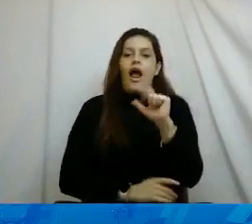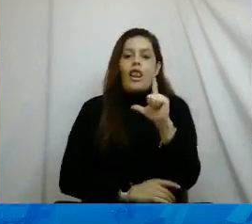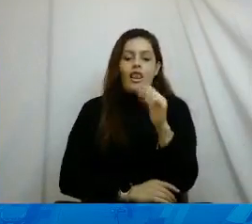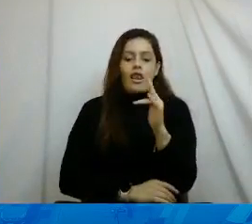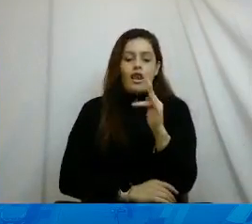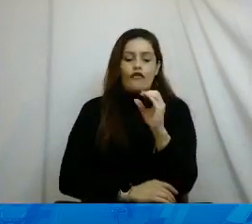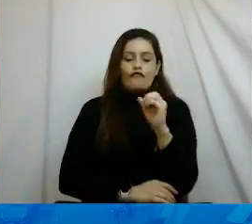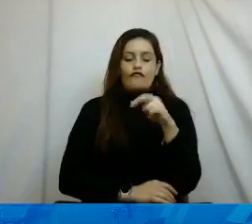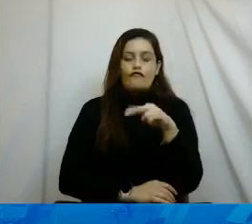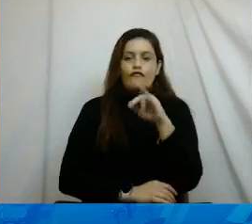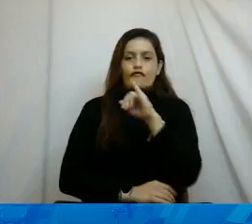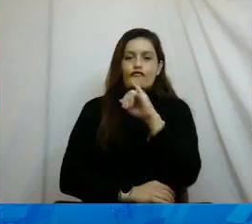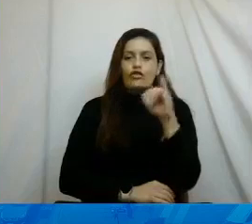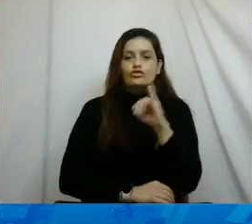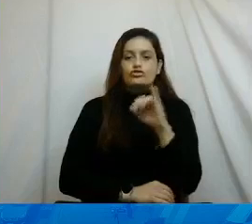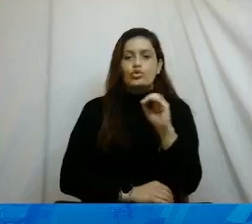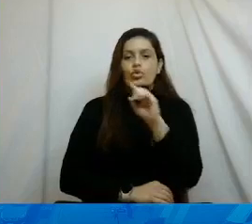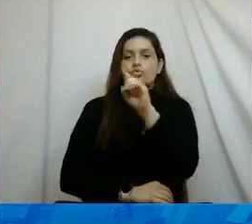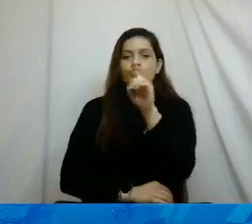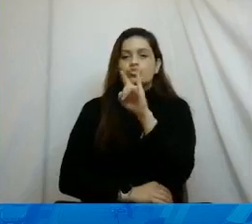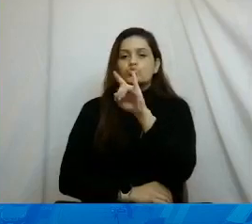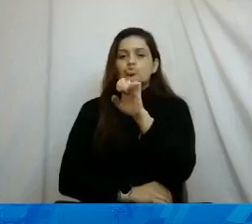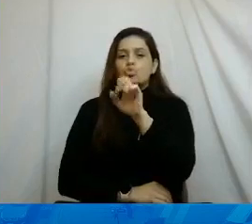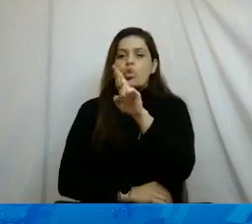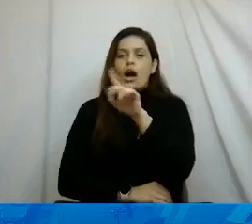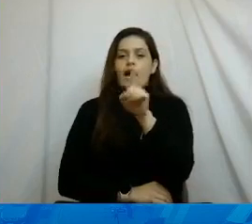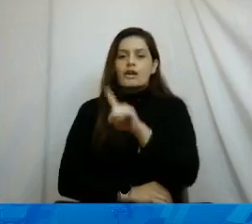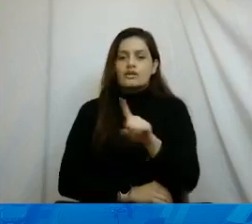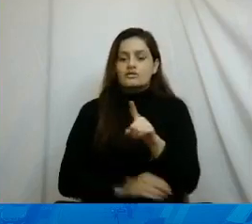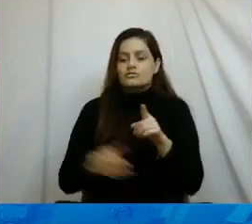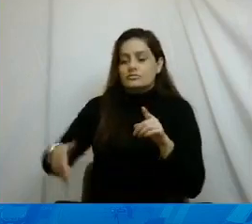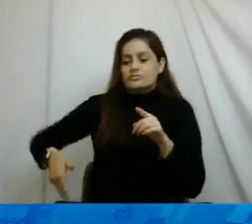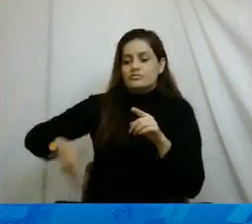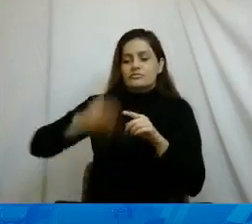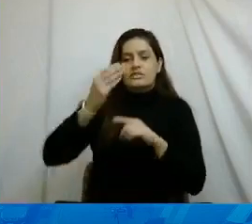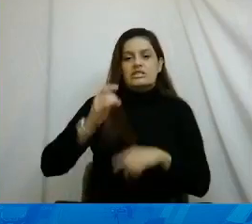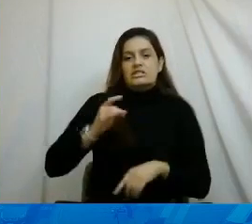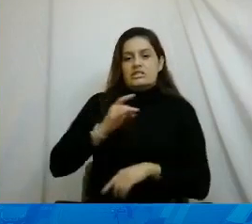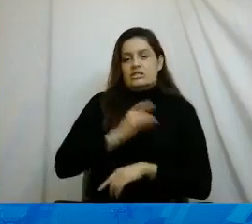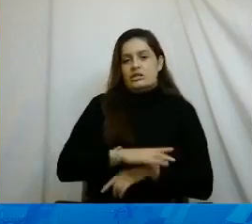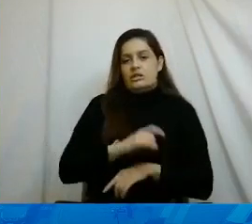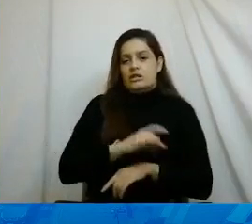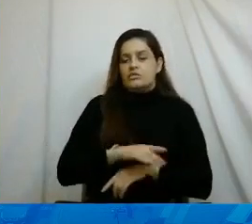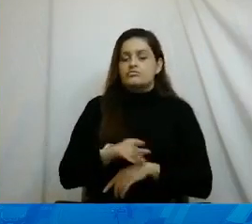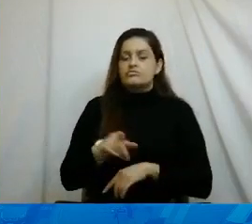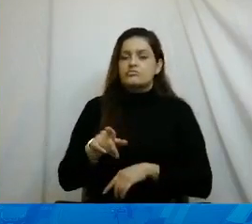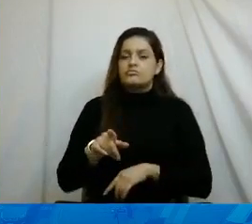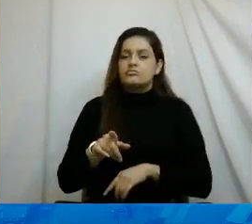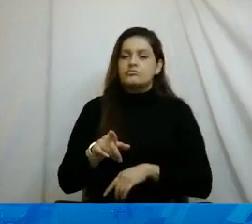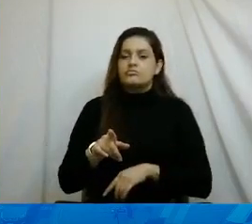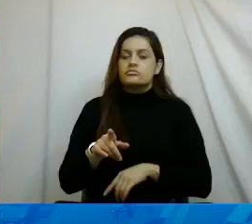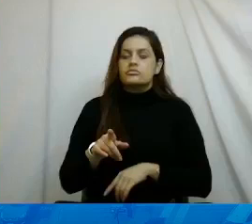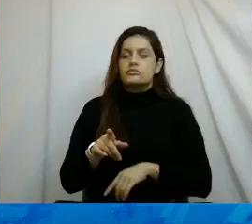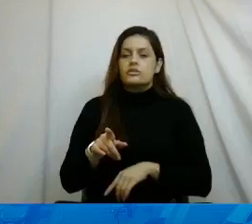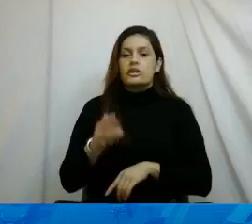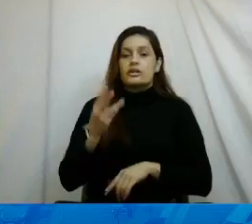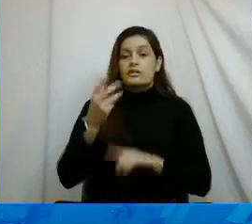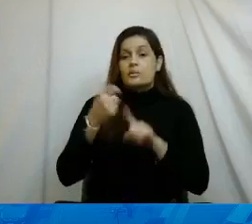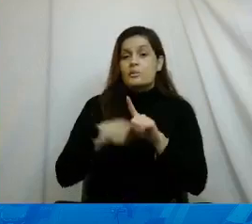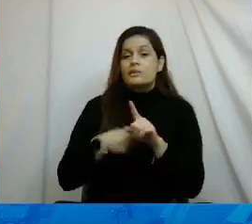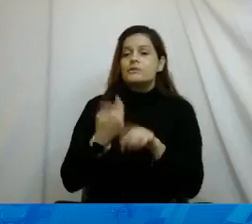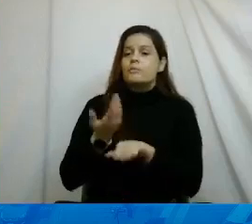al almacén Amapola. Esto ha sido bien reiterado hace más de 2 meses que nos han venido los